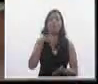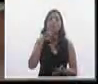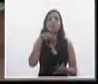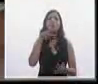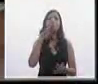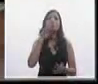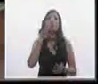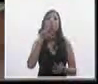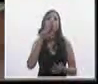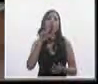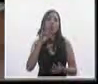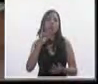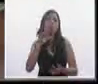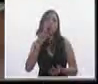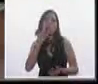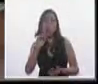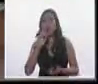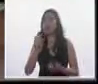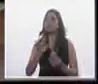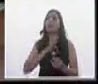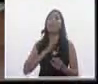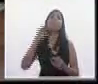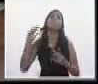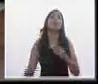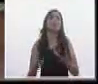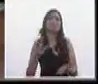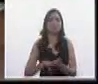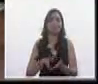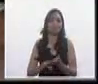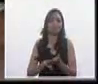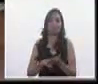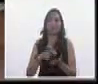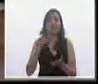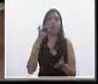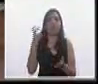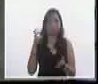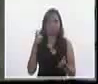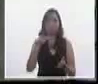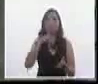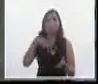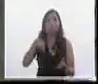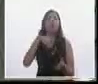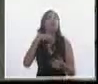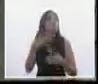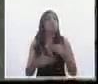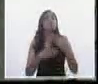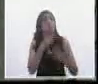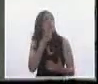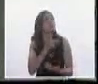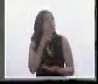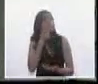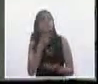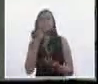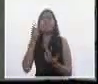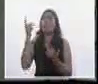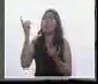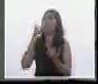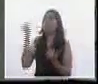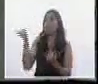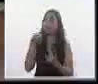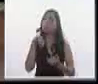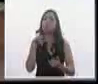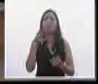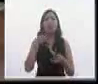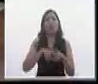válido tiene menos valor muy bien Yo creo que es y son términos que hemos utilizado mucha gente lo sigue a través de la